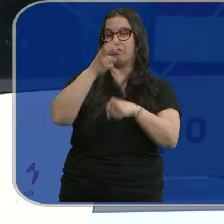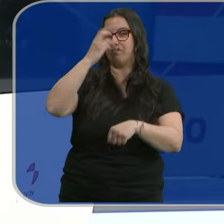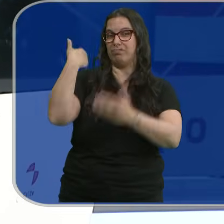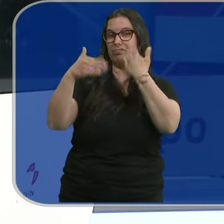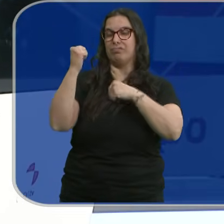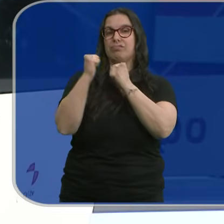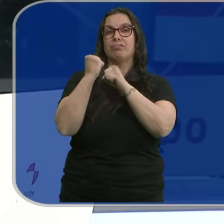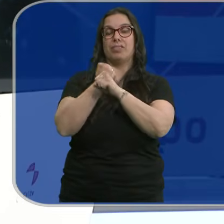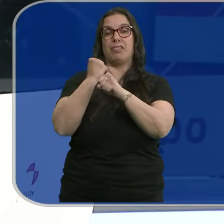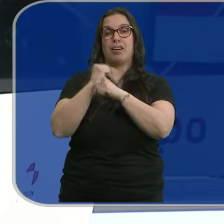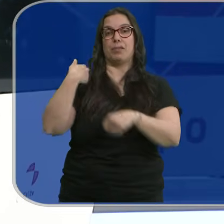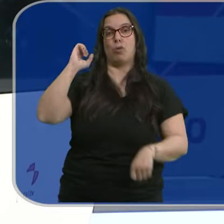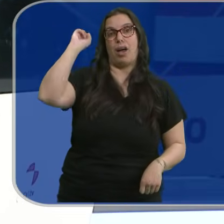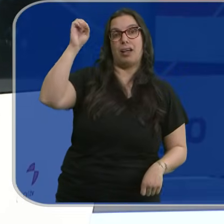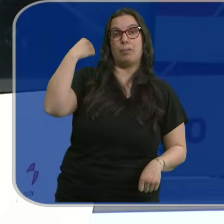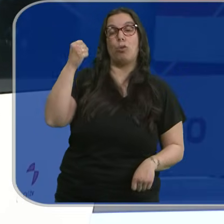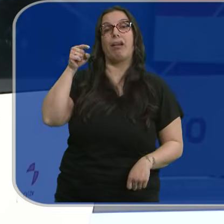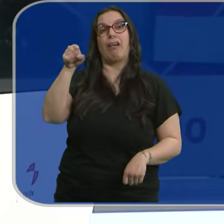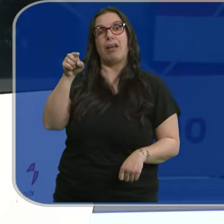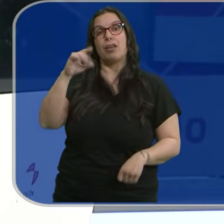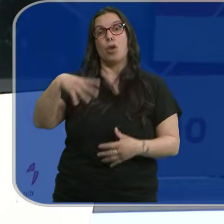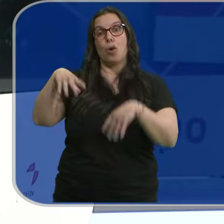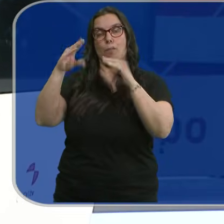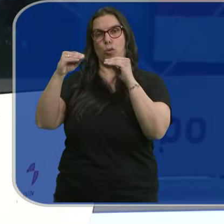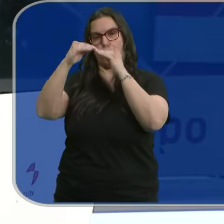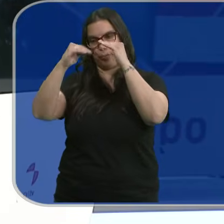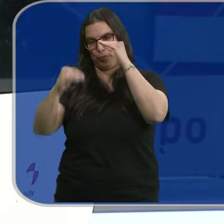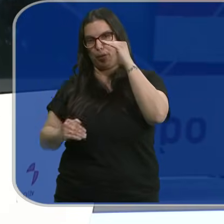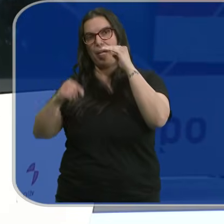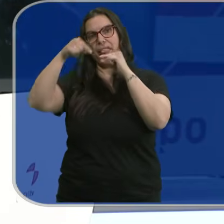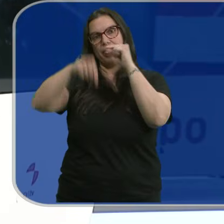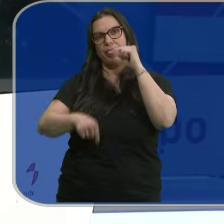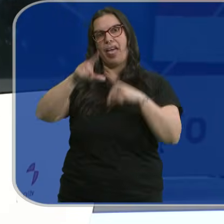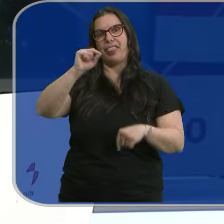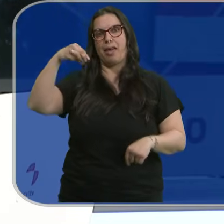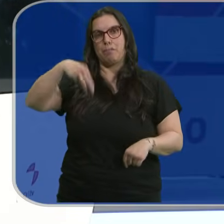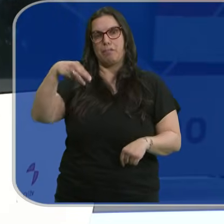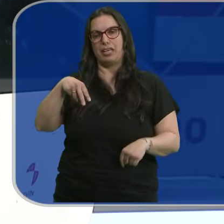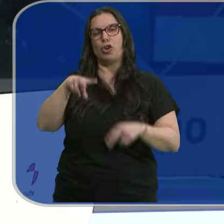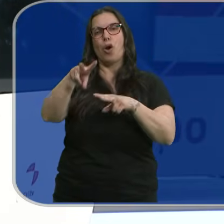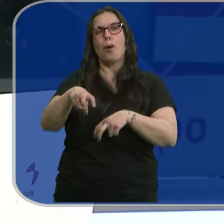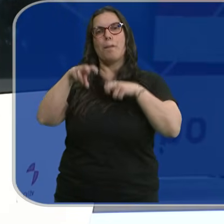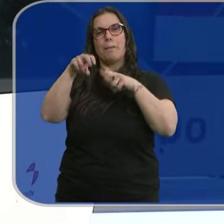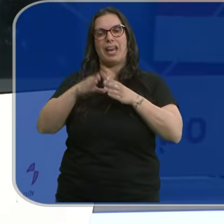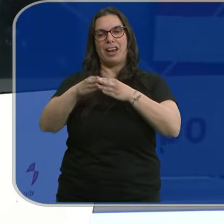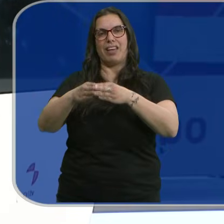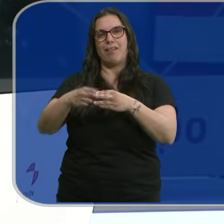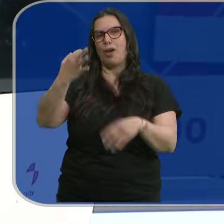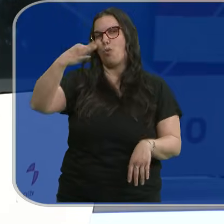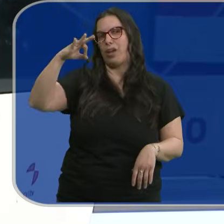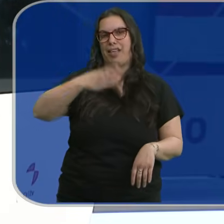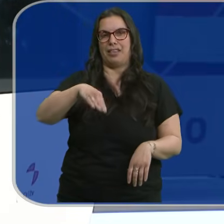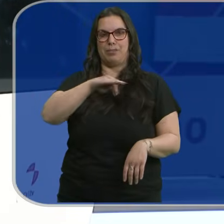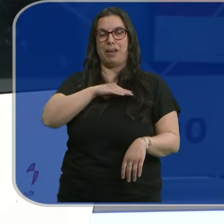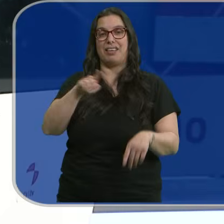de Olmos de Atapuerca, en Burgos, ha convertido su nivel -4 a 100 metros de profundidad en la primera y única mina navegable de toda España. Como en